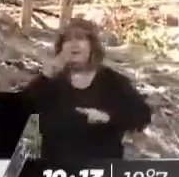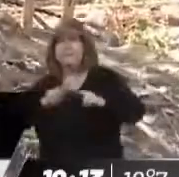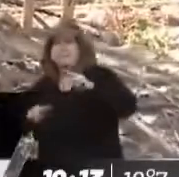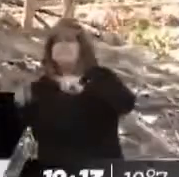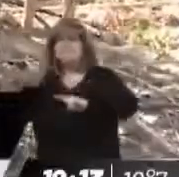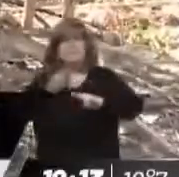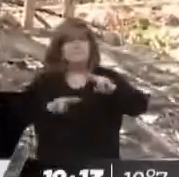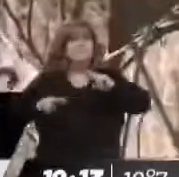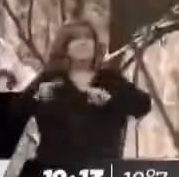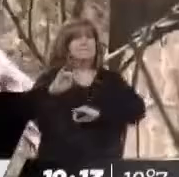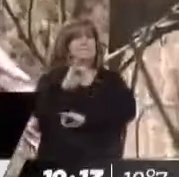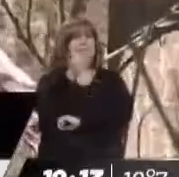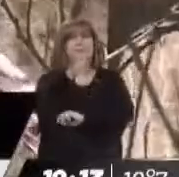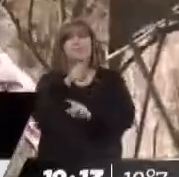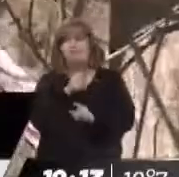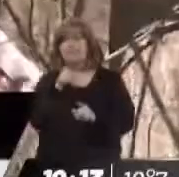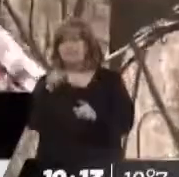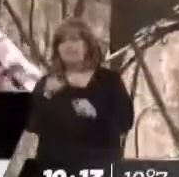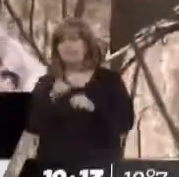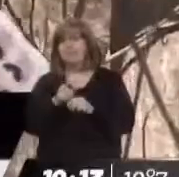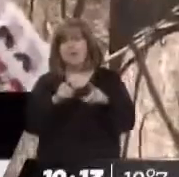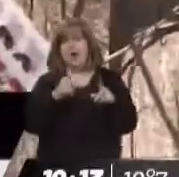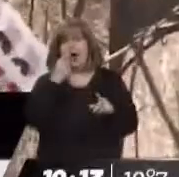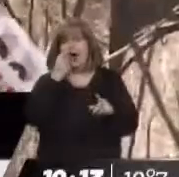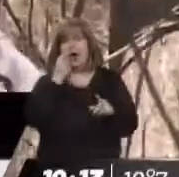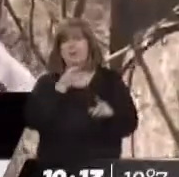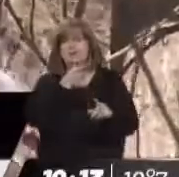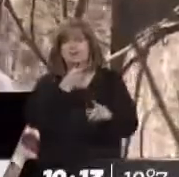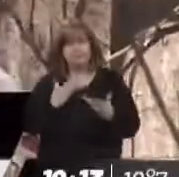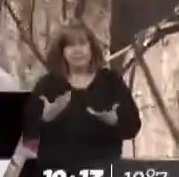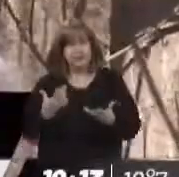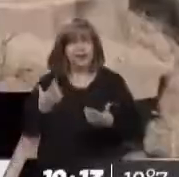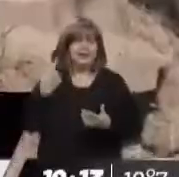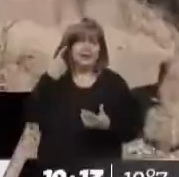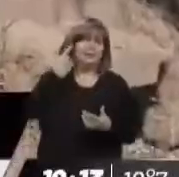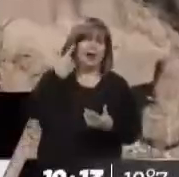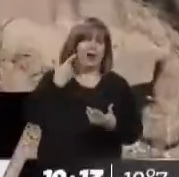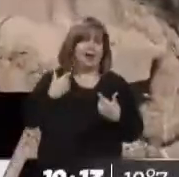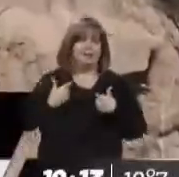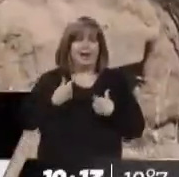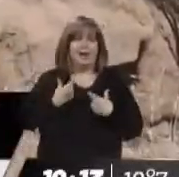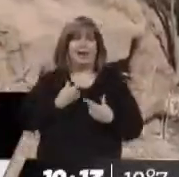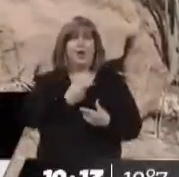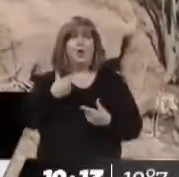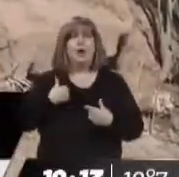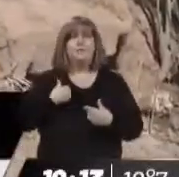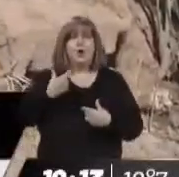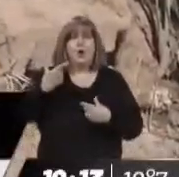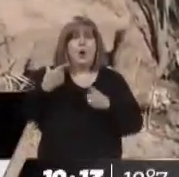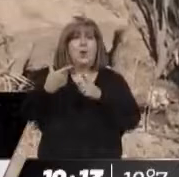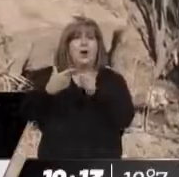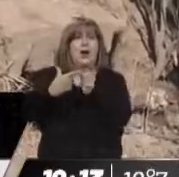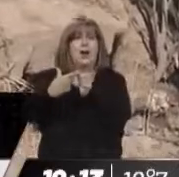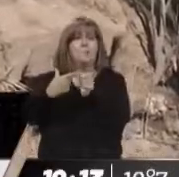este accidente, detectaron que este hombre tenía un impacto de bala. Bueno, como decíamos, la investigación,